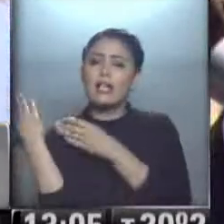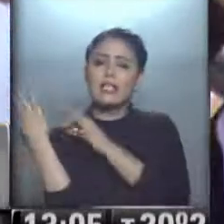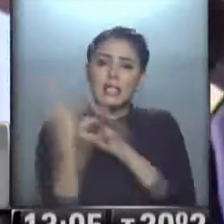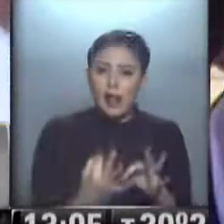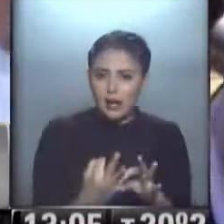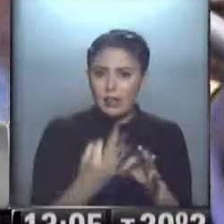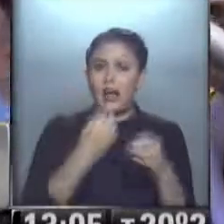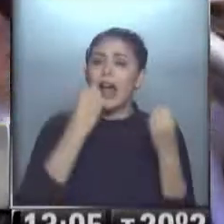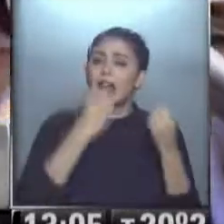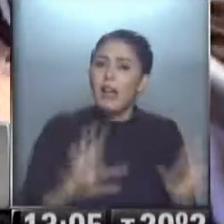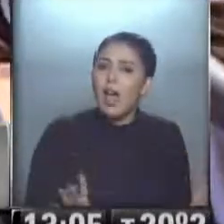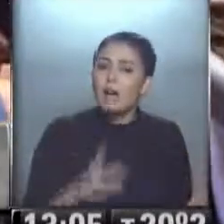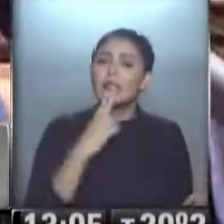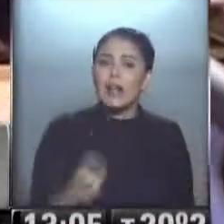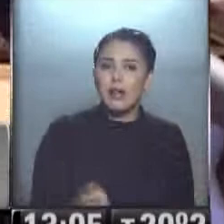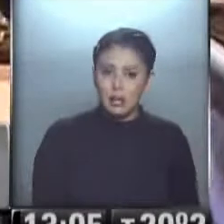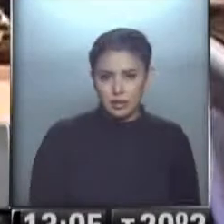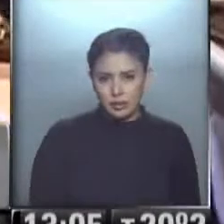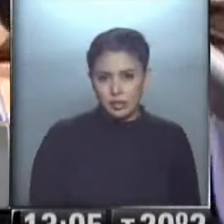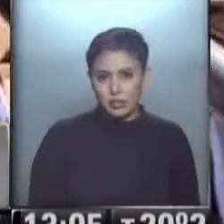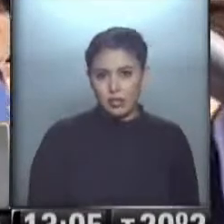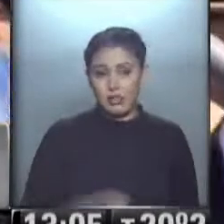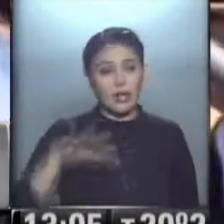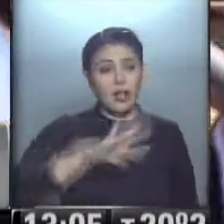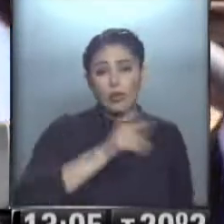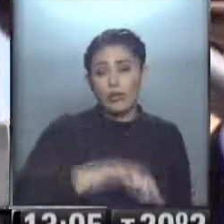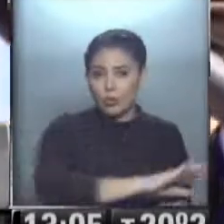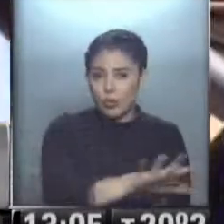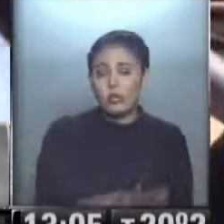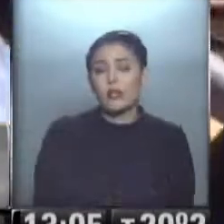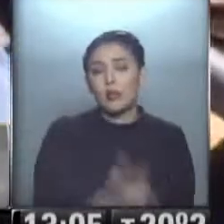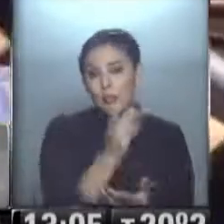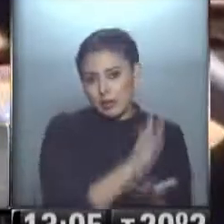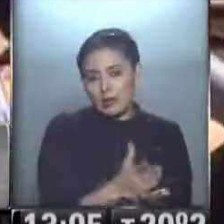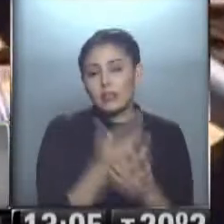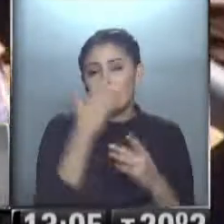a dar energía a la ciudad. Bueno, y